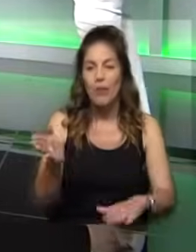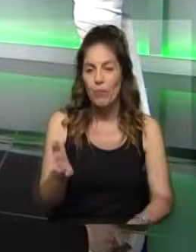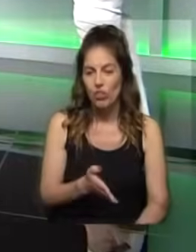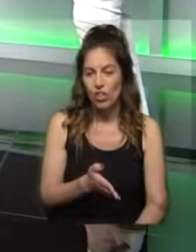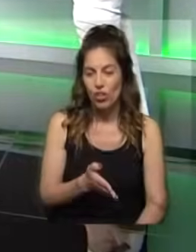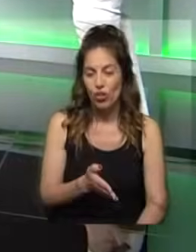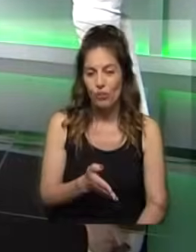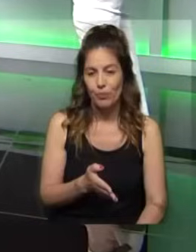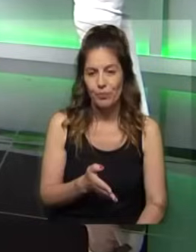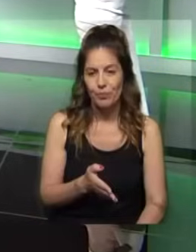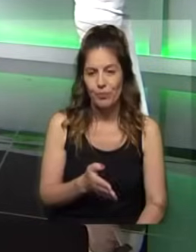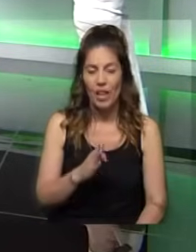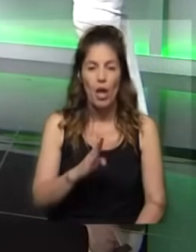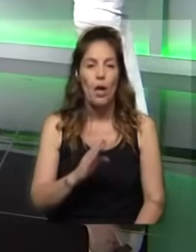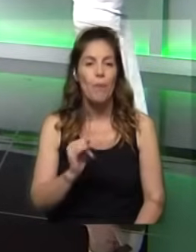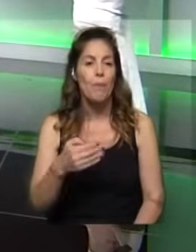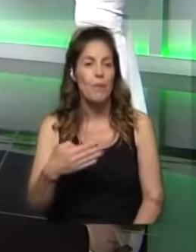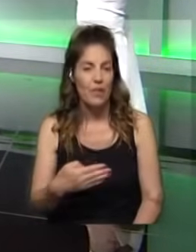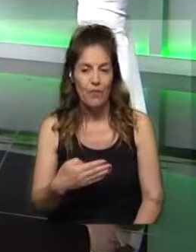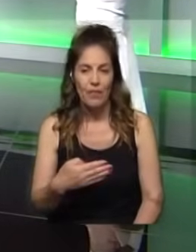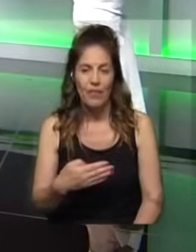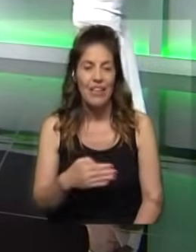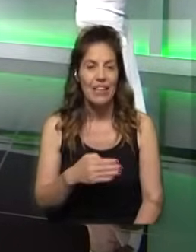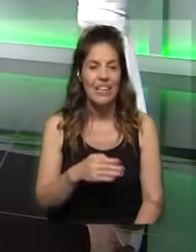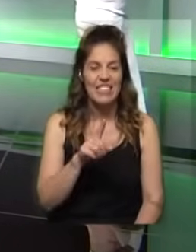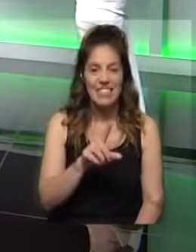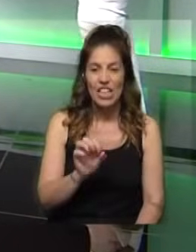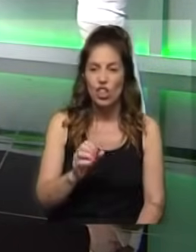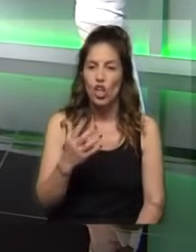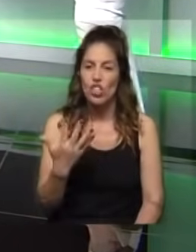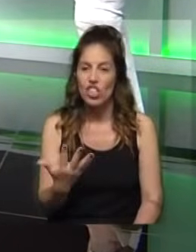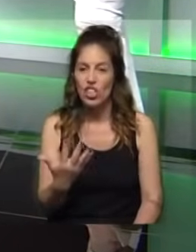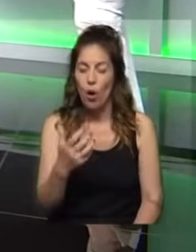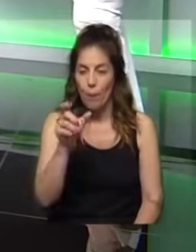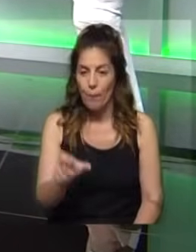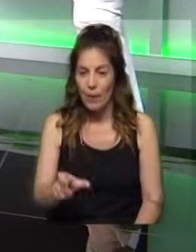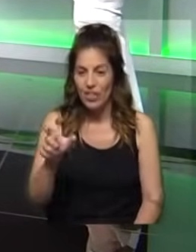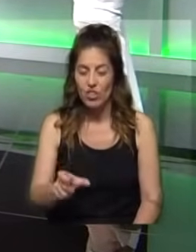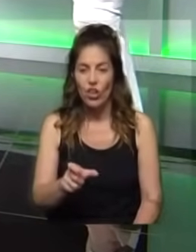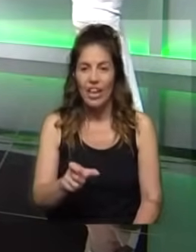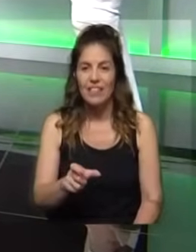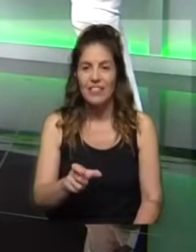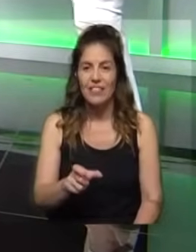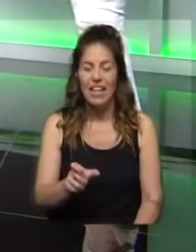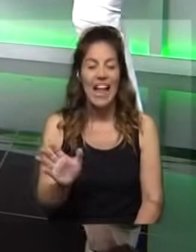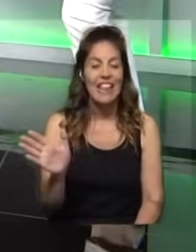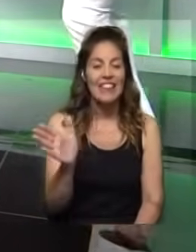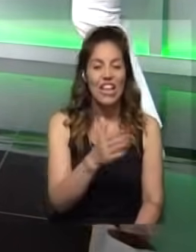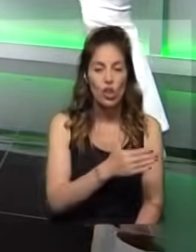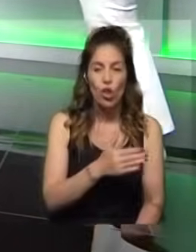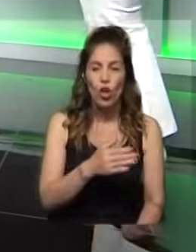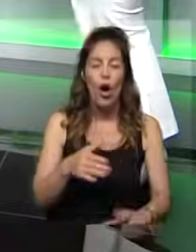de del pib de toda laón personas el 9% del pbi como